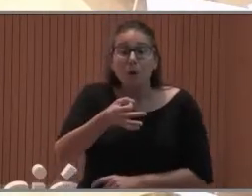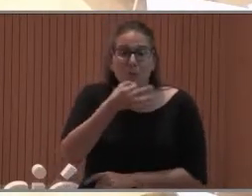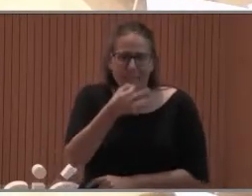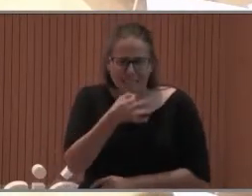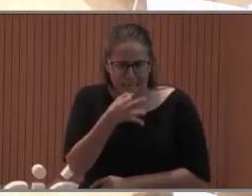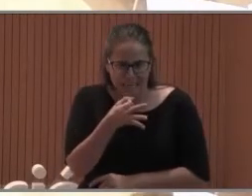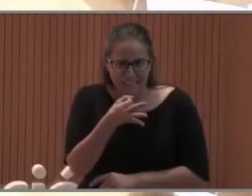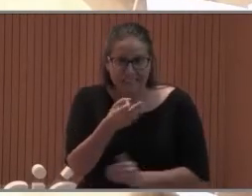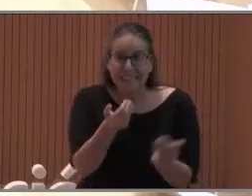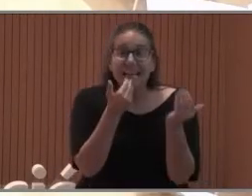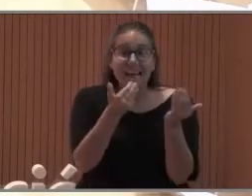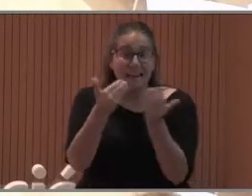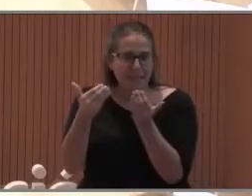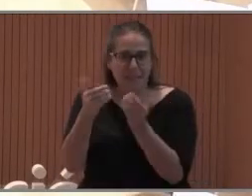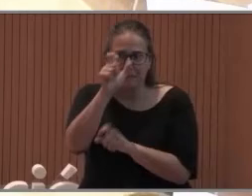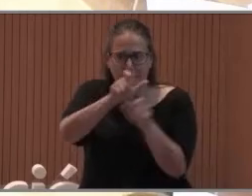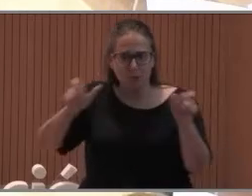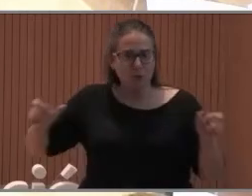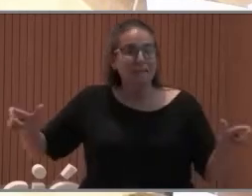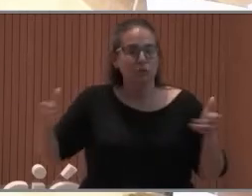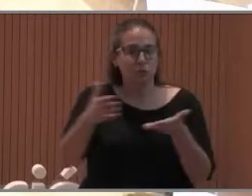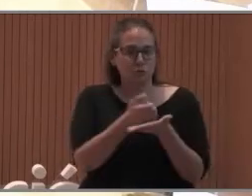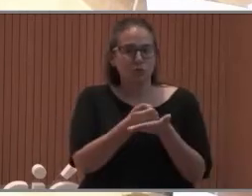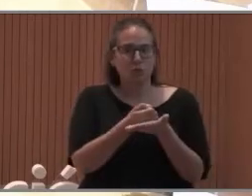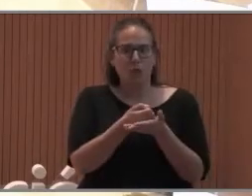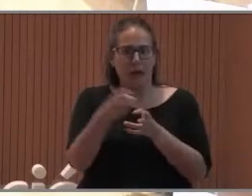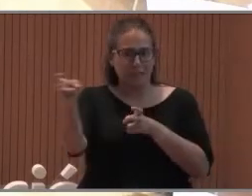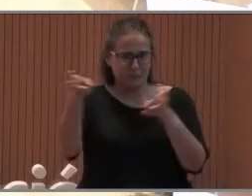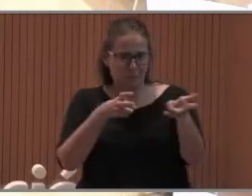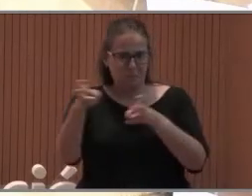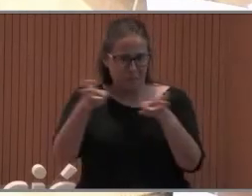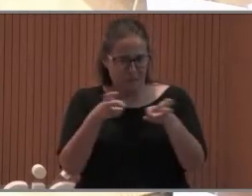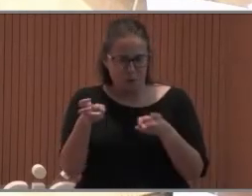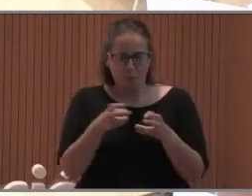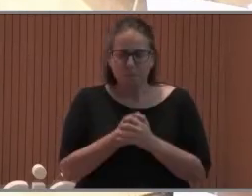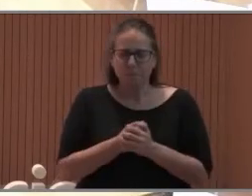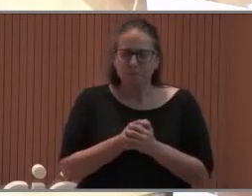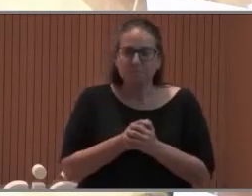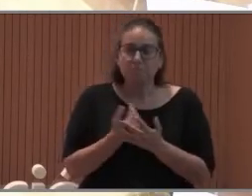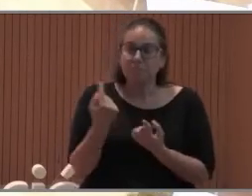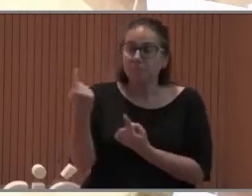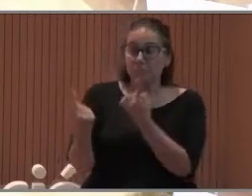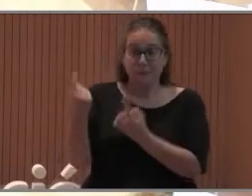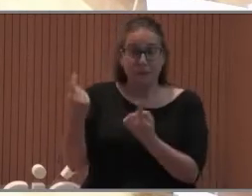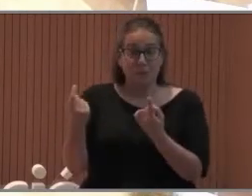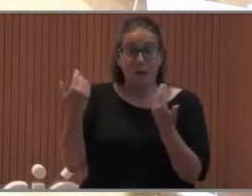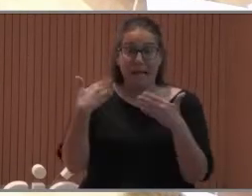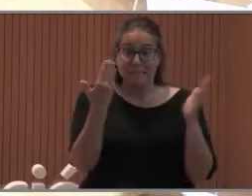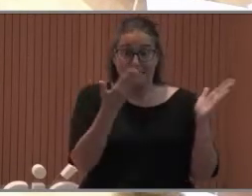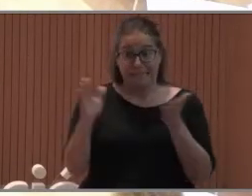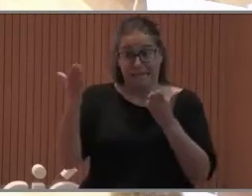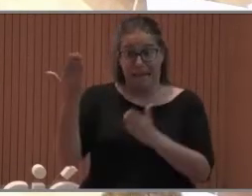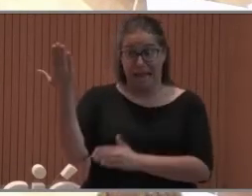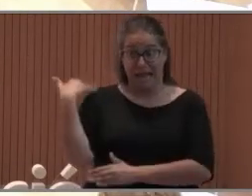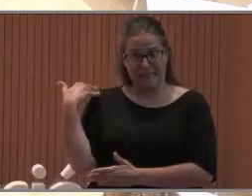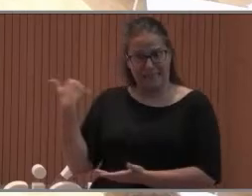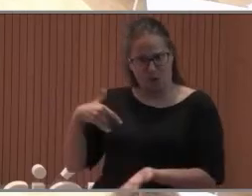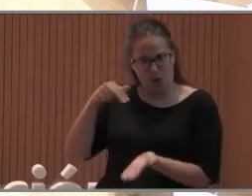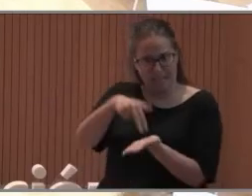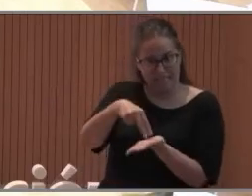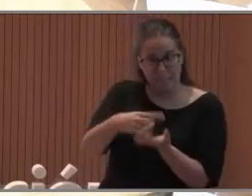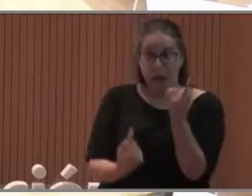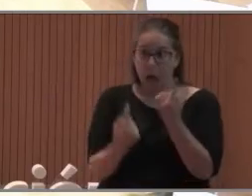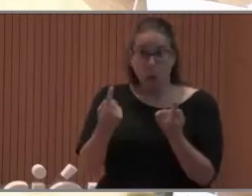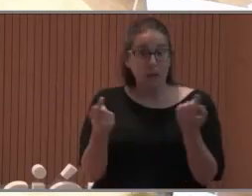tardes. Muchas gracias a todas las personas que habéis venido hoy aquí. Algunas estuvisteis en la sesión anterior,